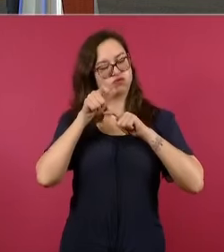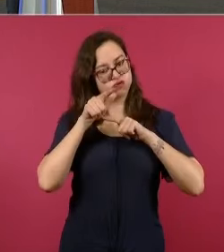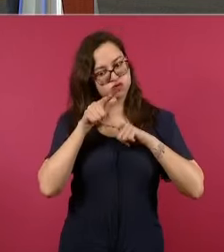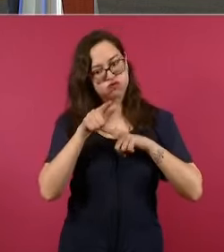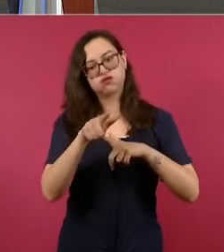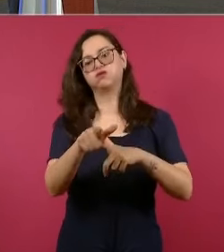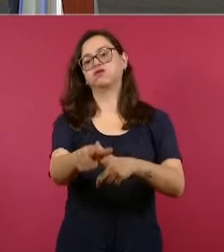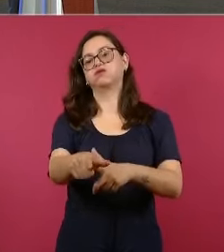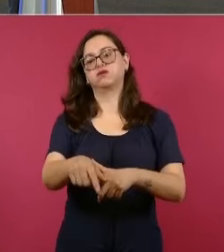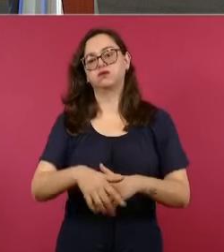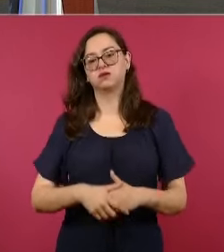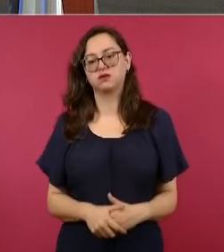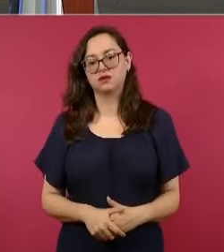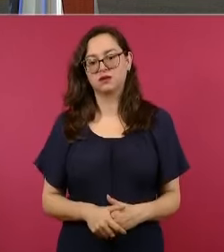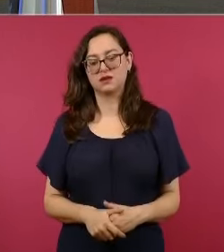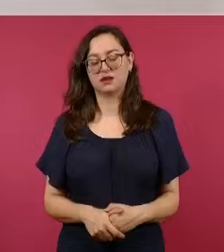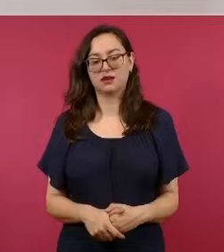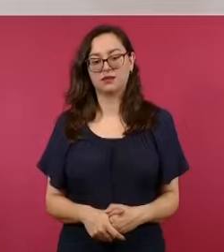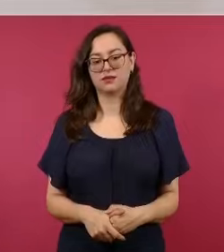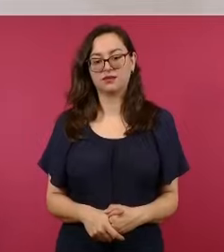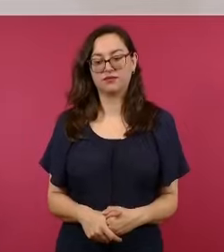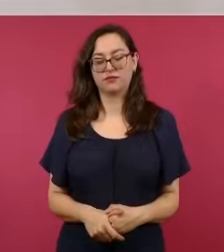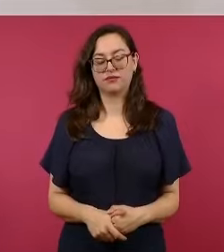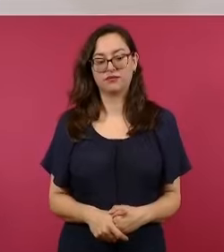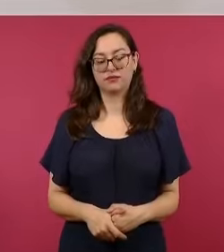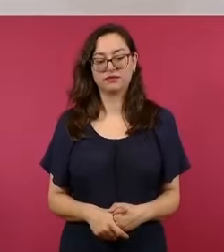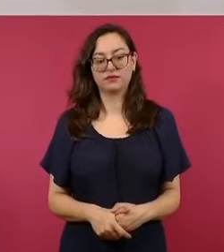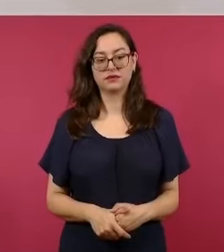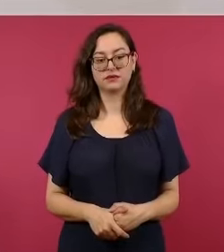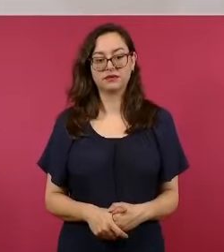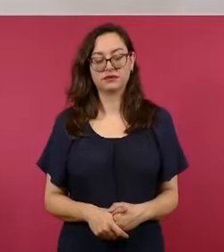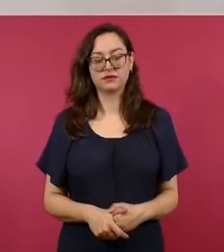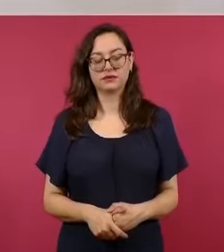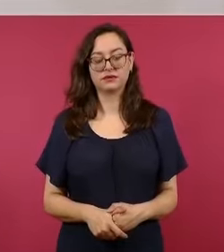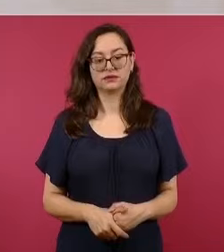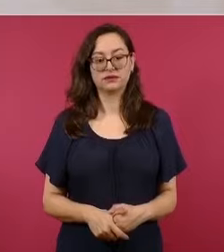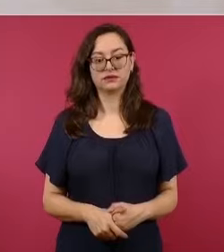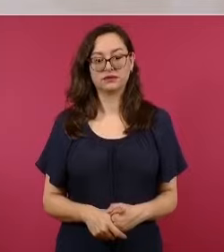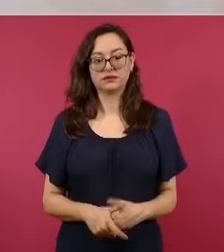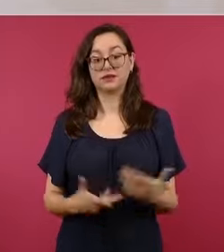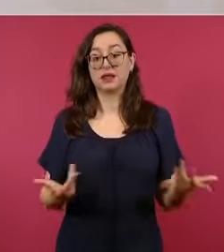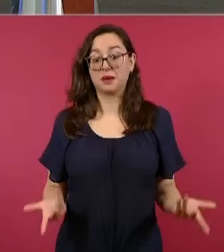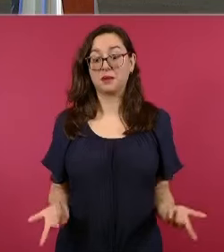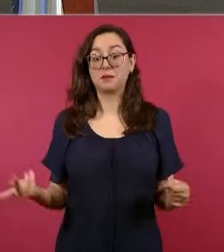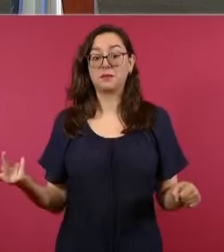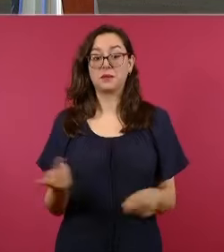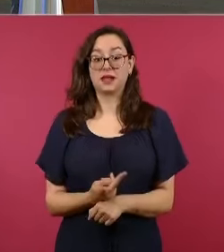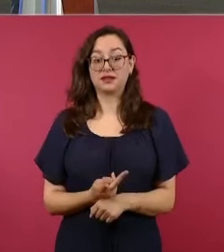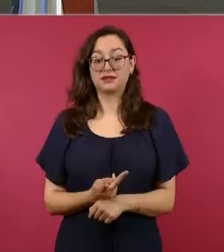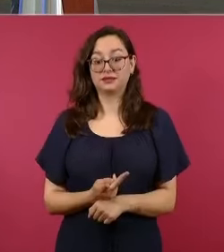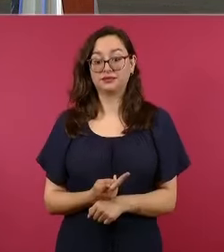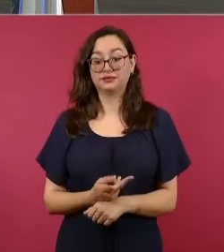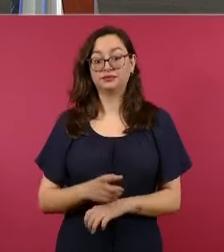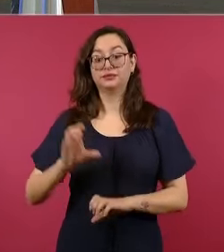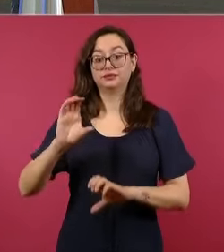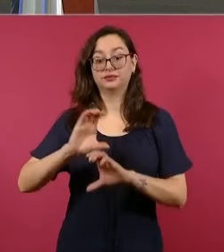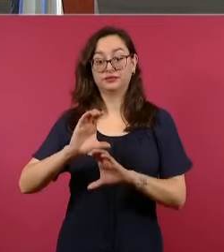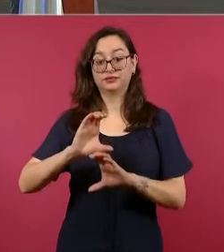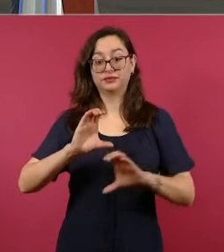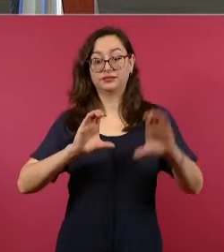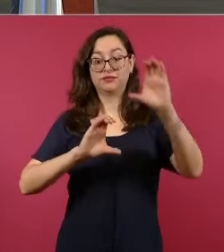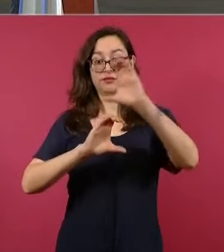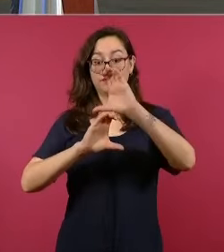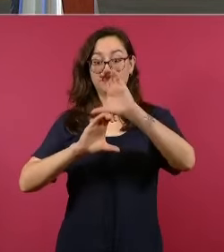negocio este inmobiliario porque por cada piso